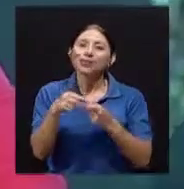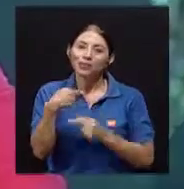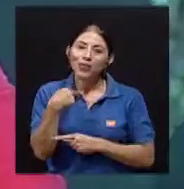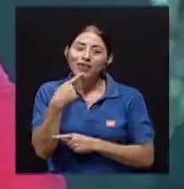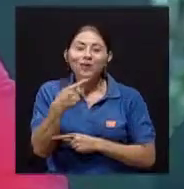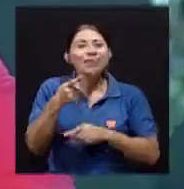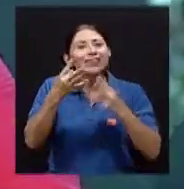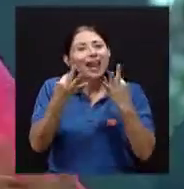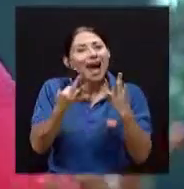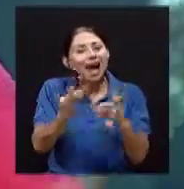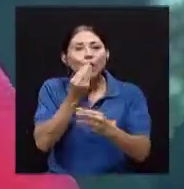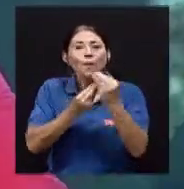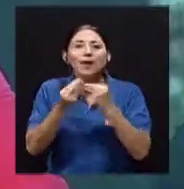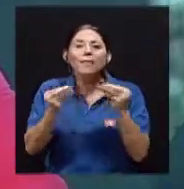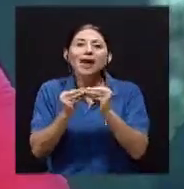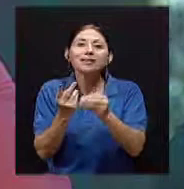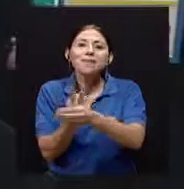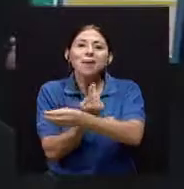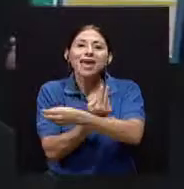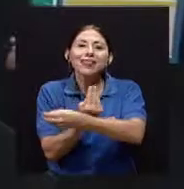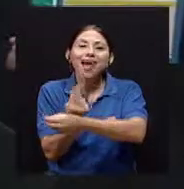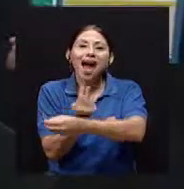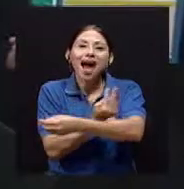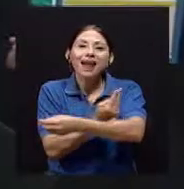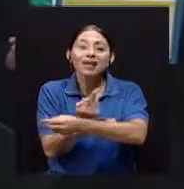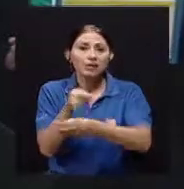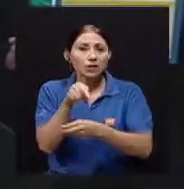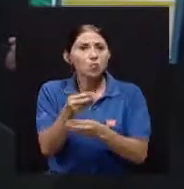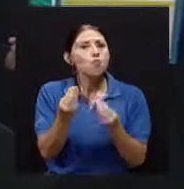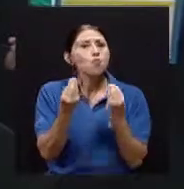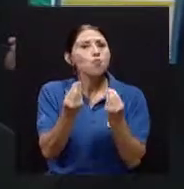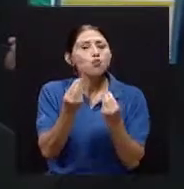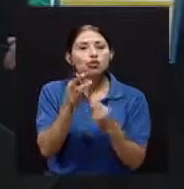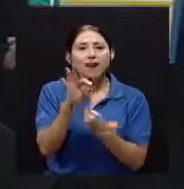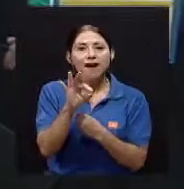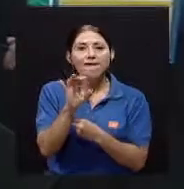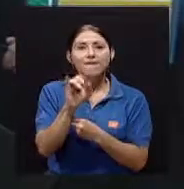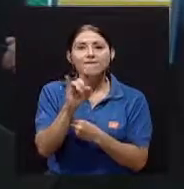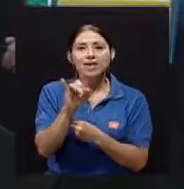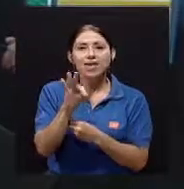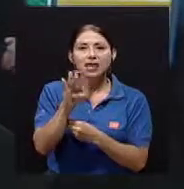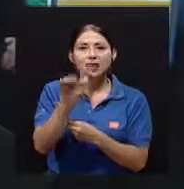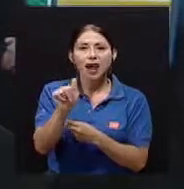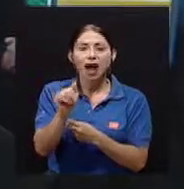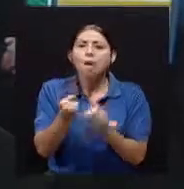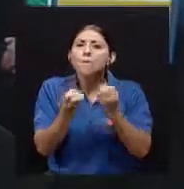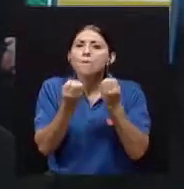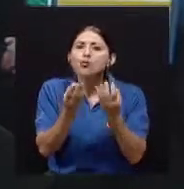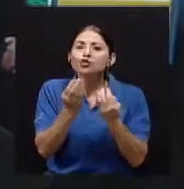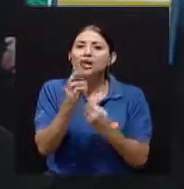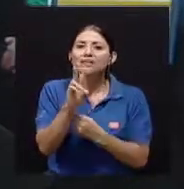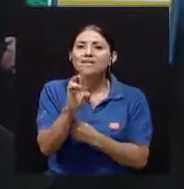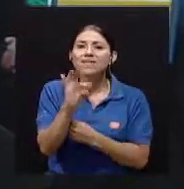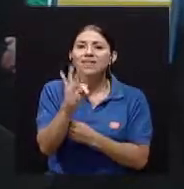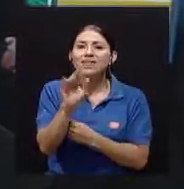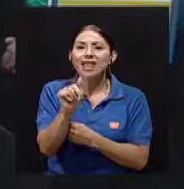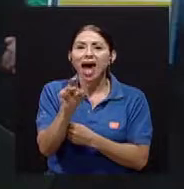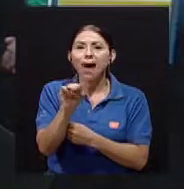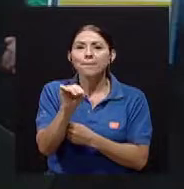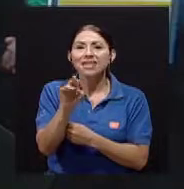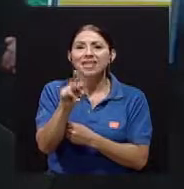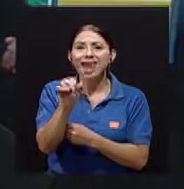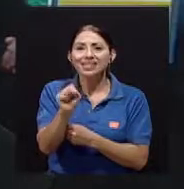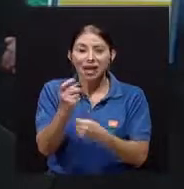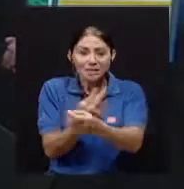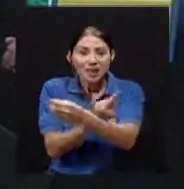comer más vegetales, que los vegetales tienen las ventajas de que nos aportan mucha fibra, muchas vitaminas, entre más colores tengan esos vegetales hay más